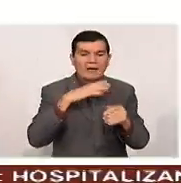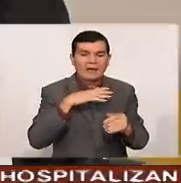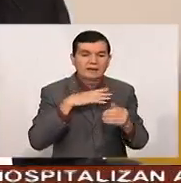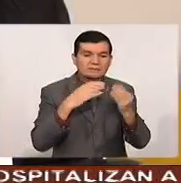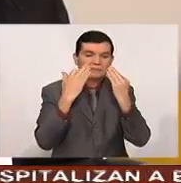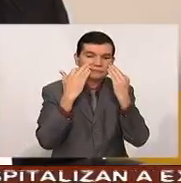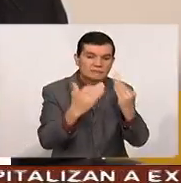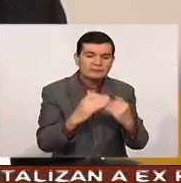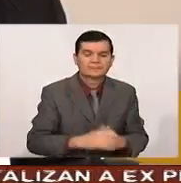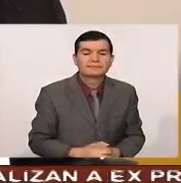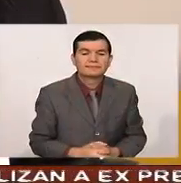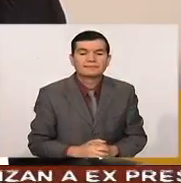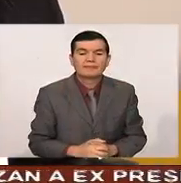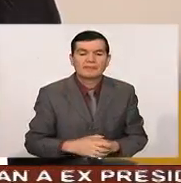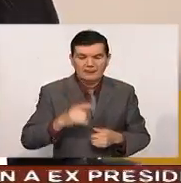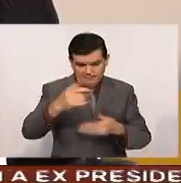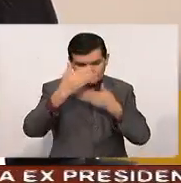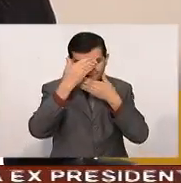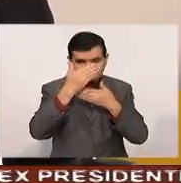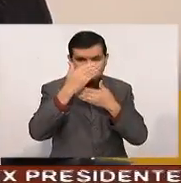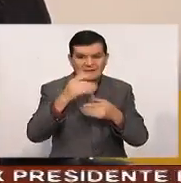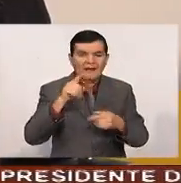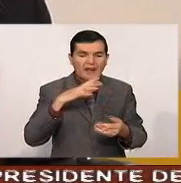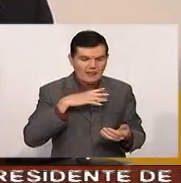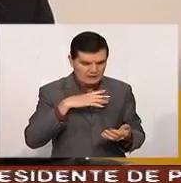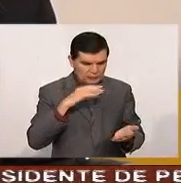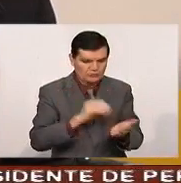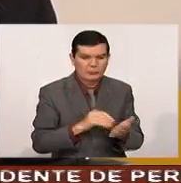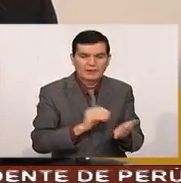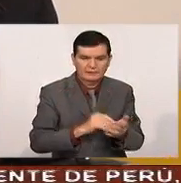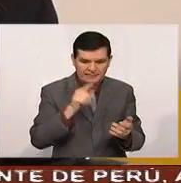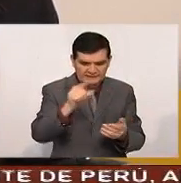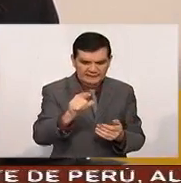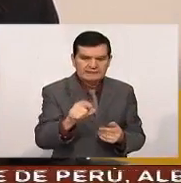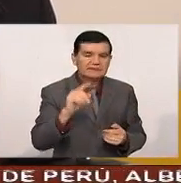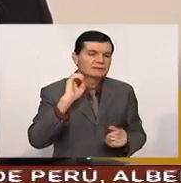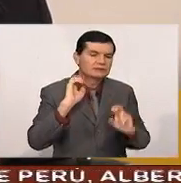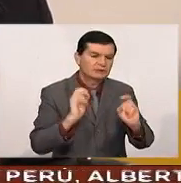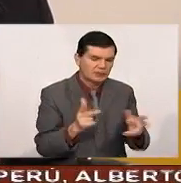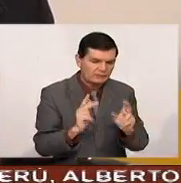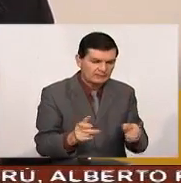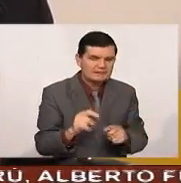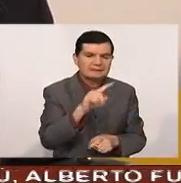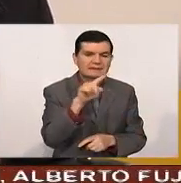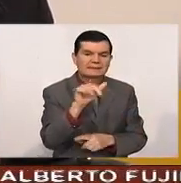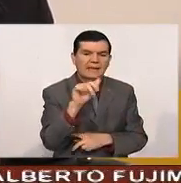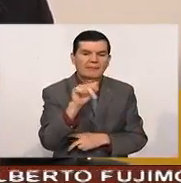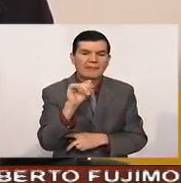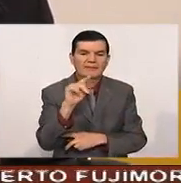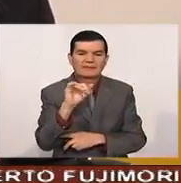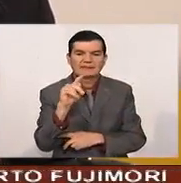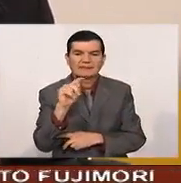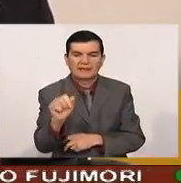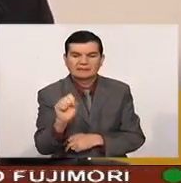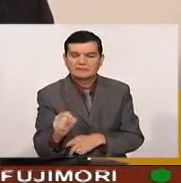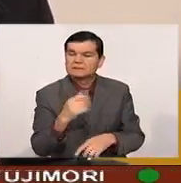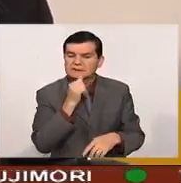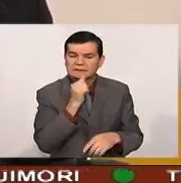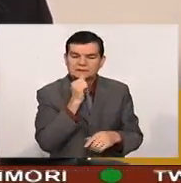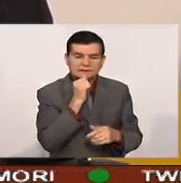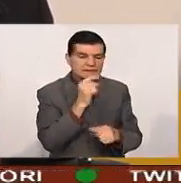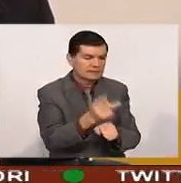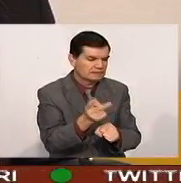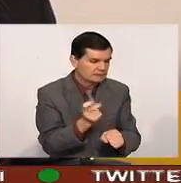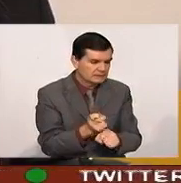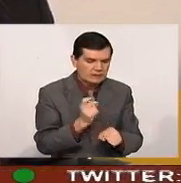presentes. El zapatismo está vivo en Chiapas, está presente. Nosotros no hemos invitado